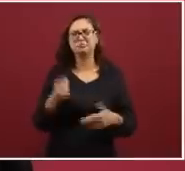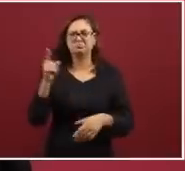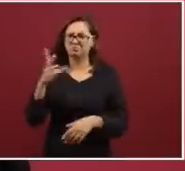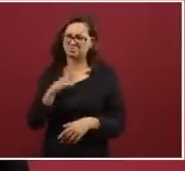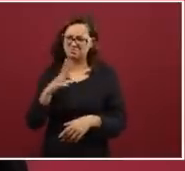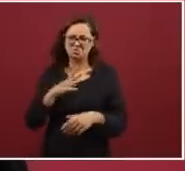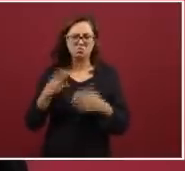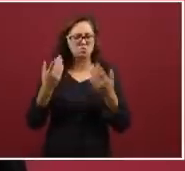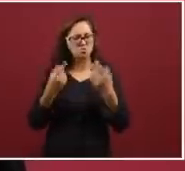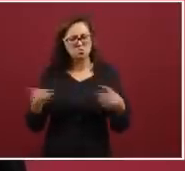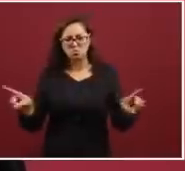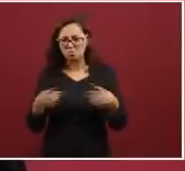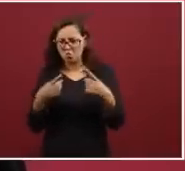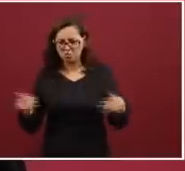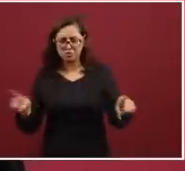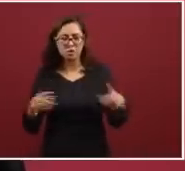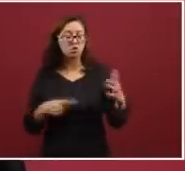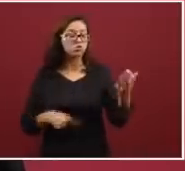Todos los músicos son